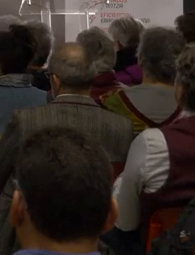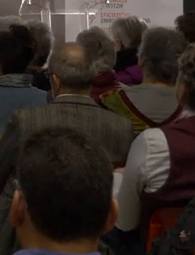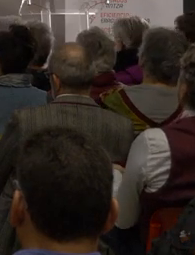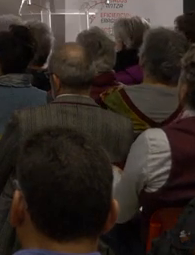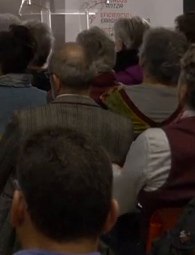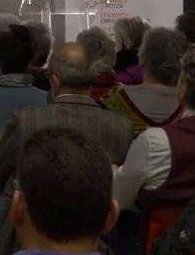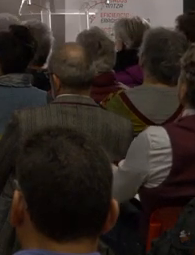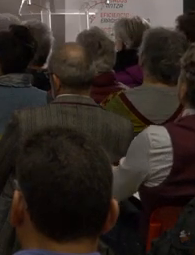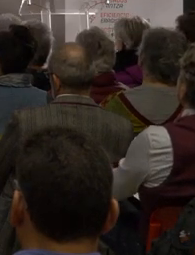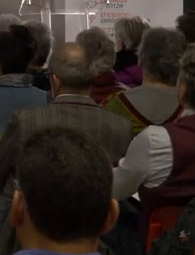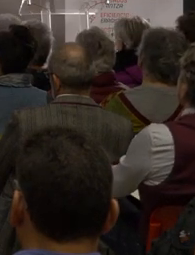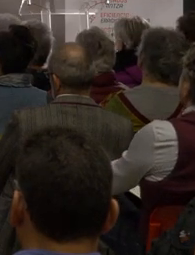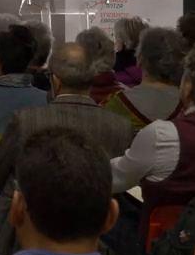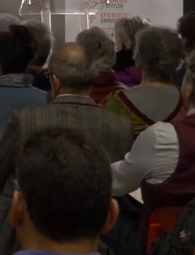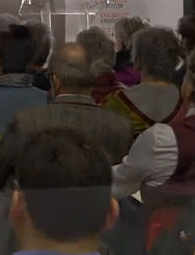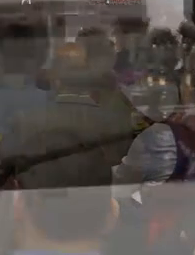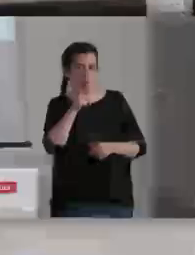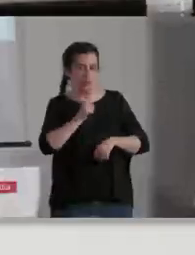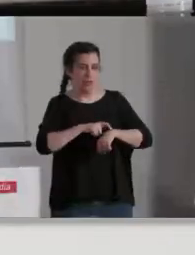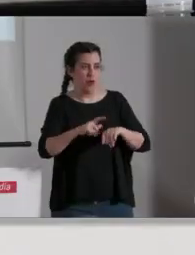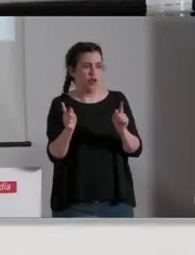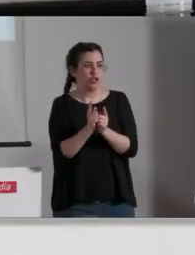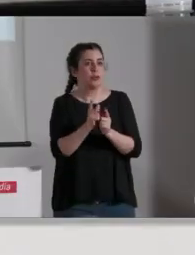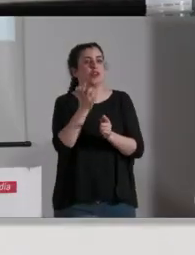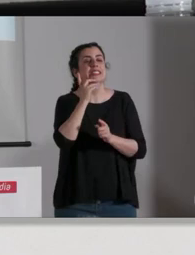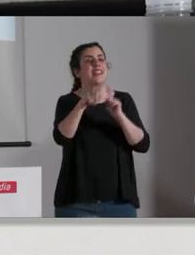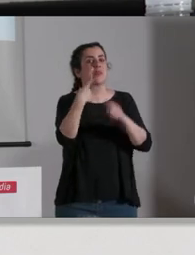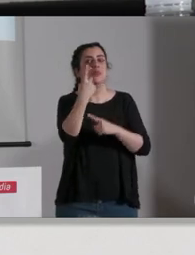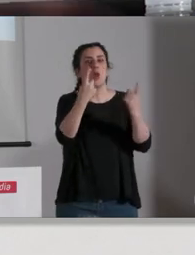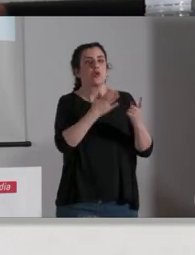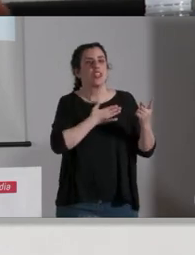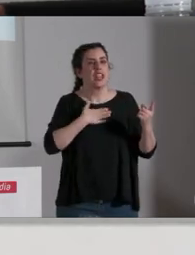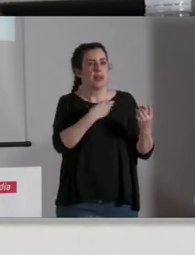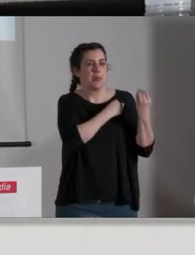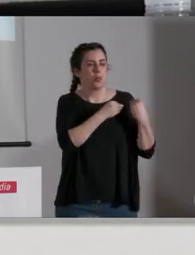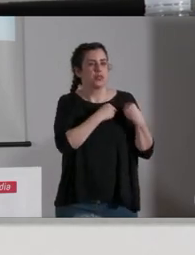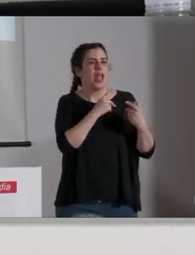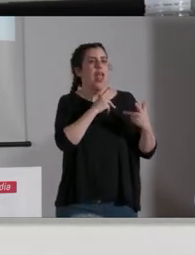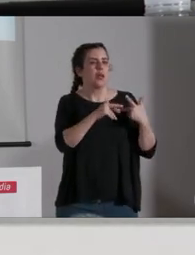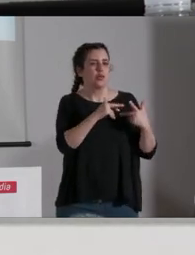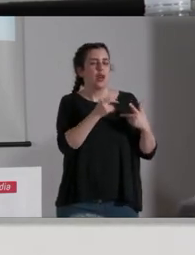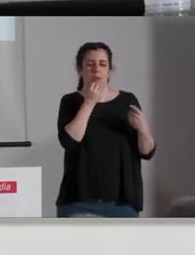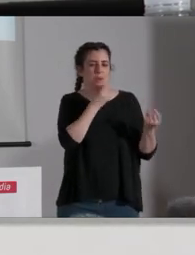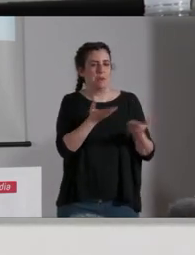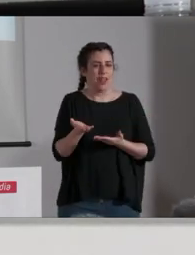rato, pero si luego alguien quiere en la parte de preguntas hablar en euskera, pues bienvenida sea.